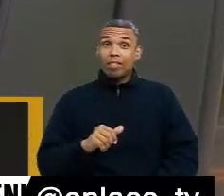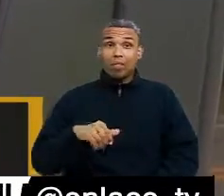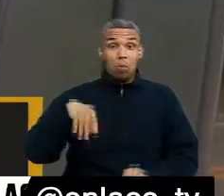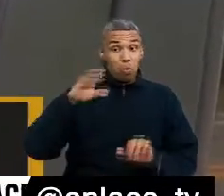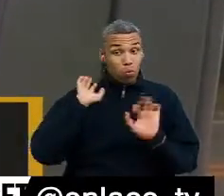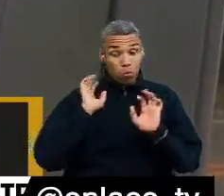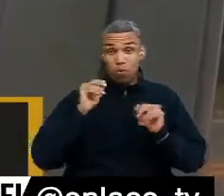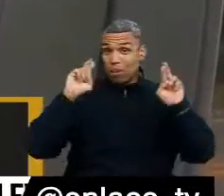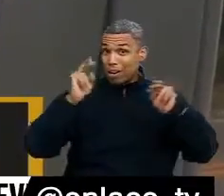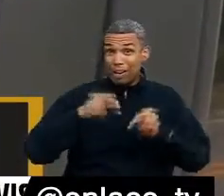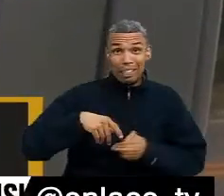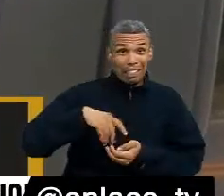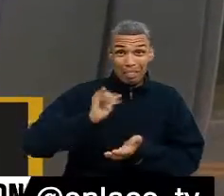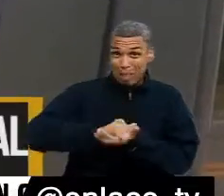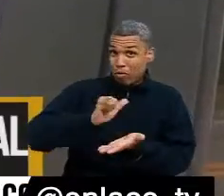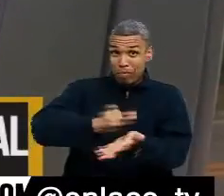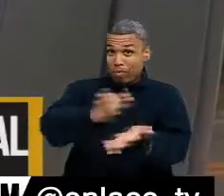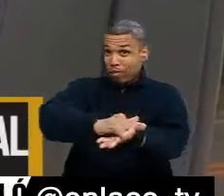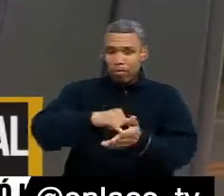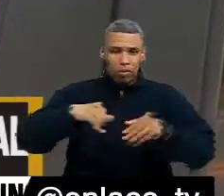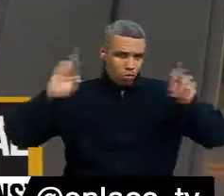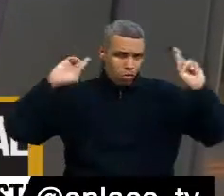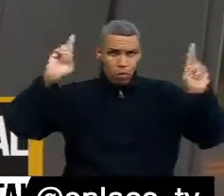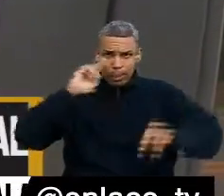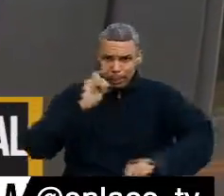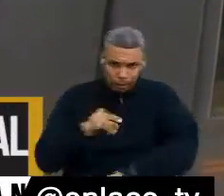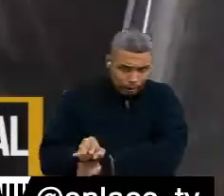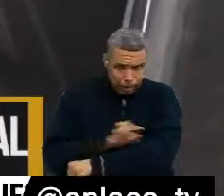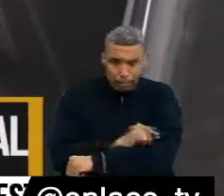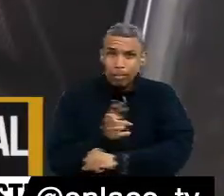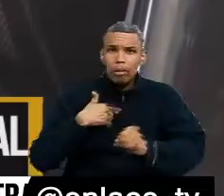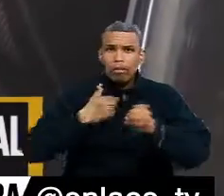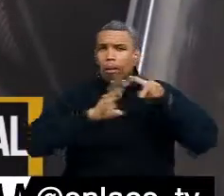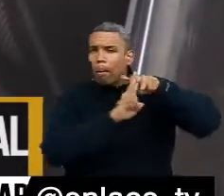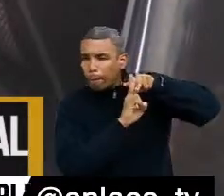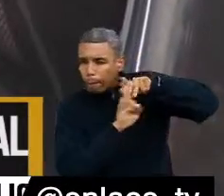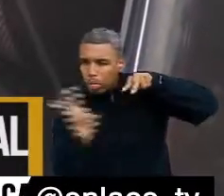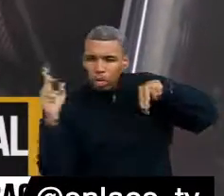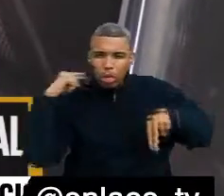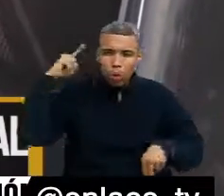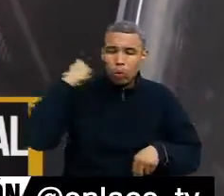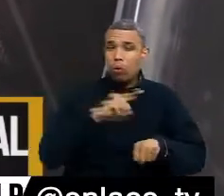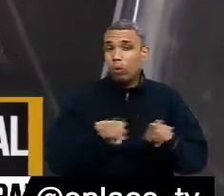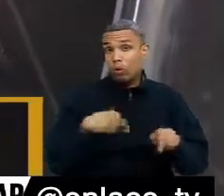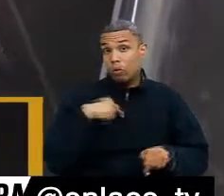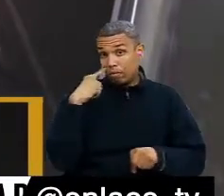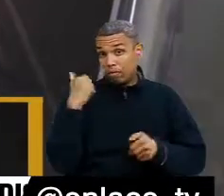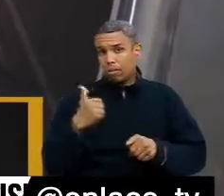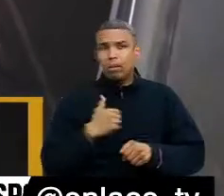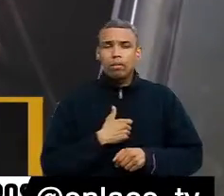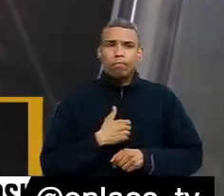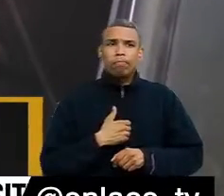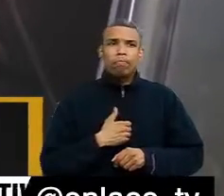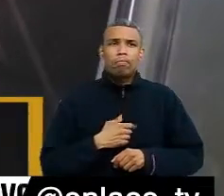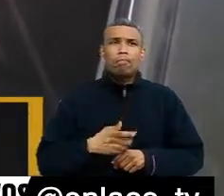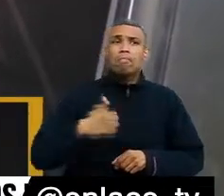menos para el licor, para la, sí, la velocidad, toda esa parte. Me parece muy bien el trabajo que hace la policía